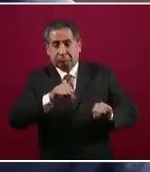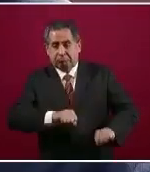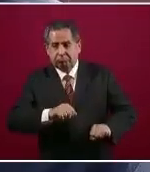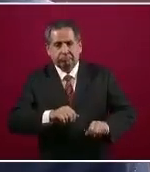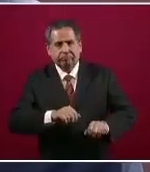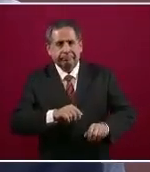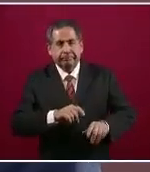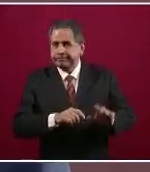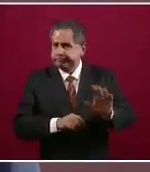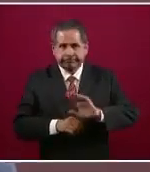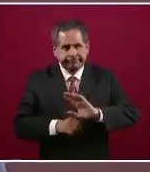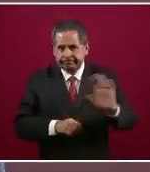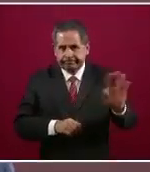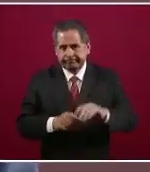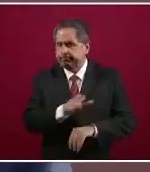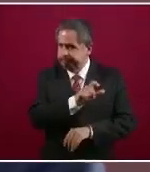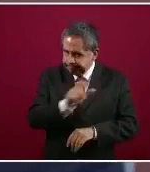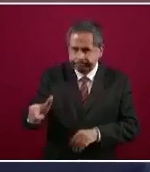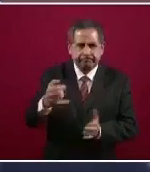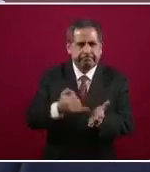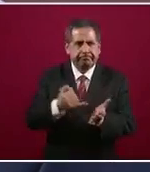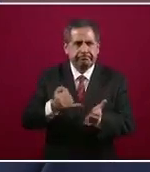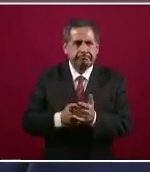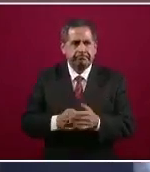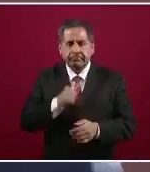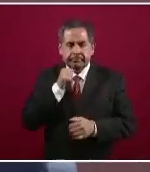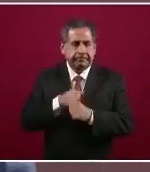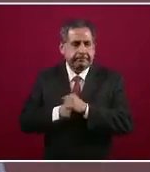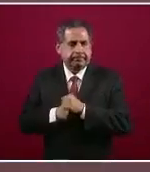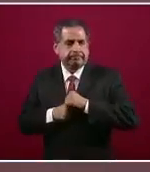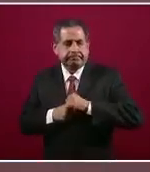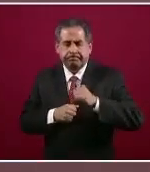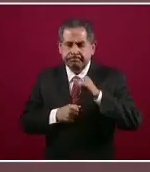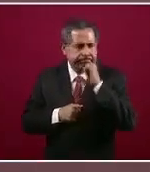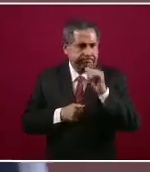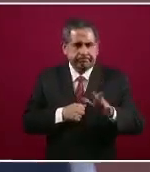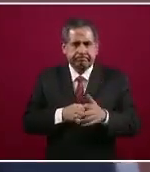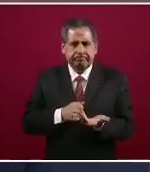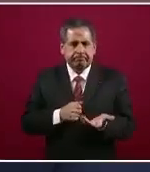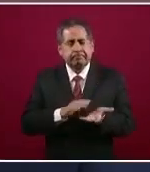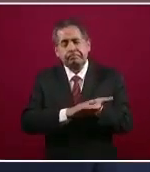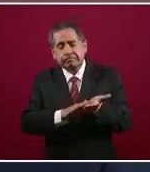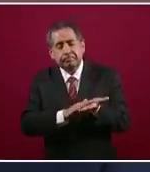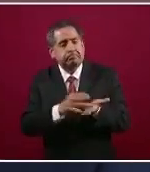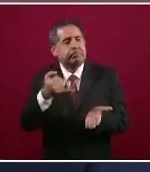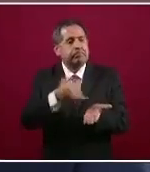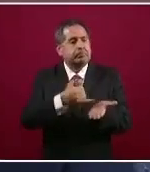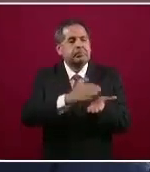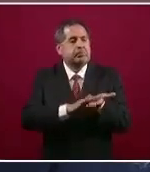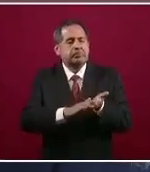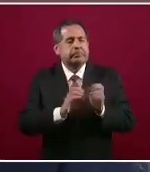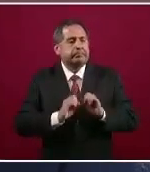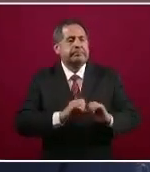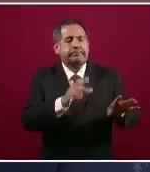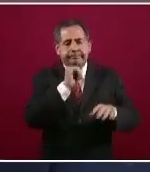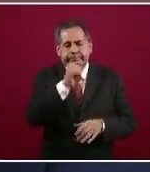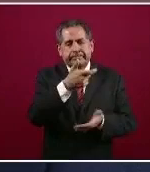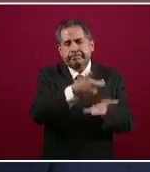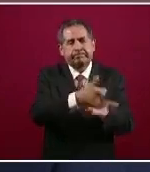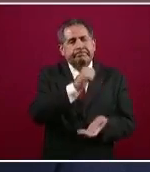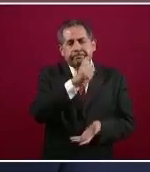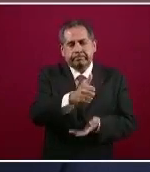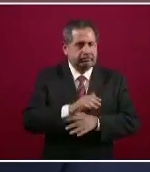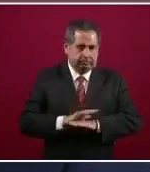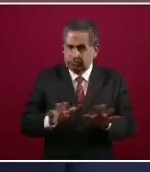Ya no se acepta el influyentismo, nada de que vamos a condonar